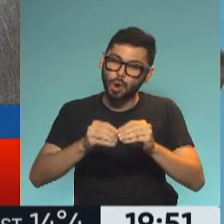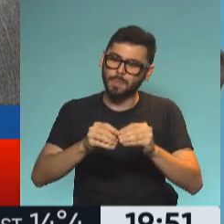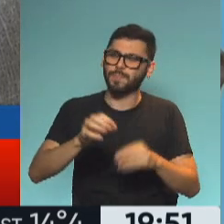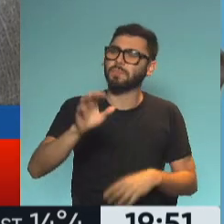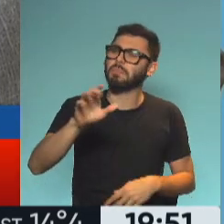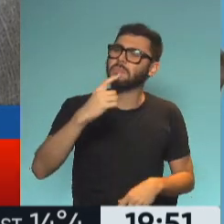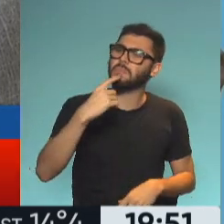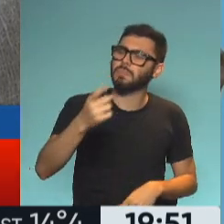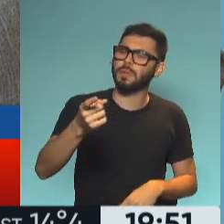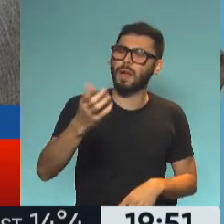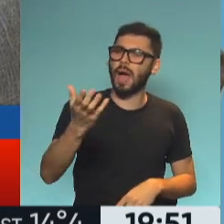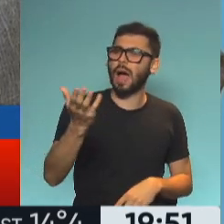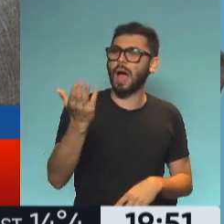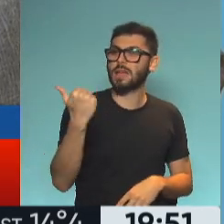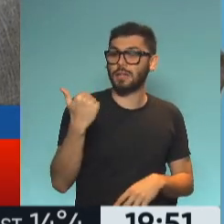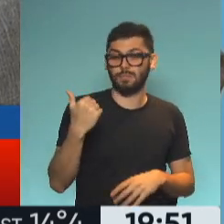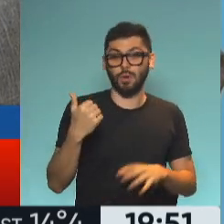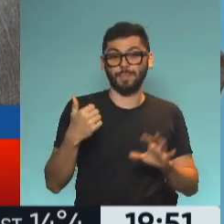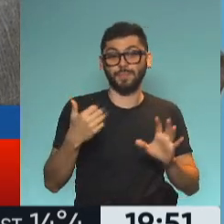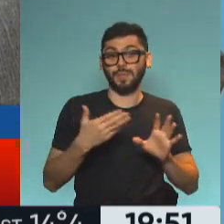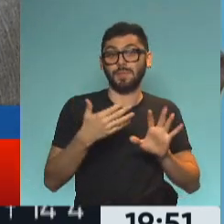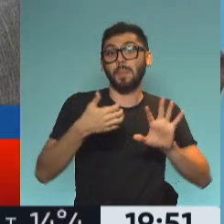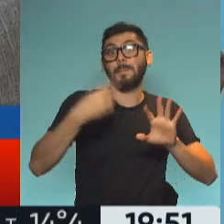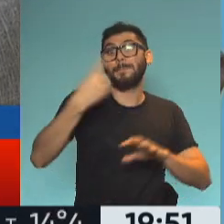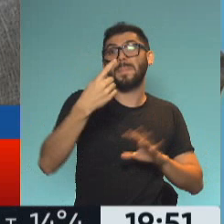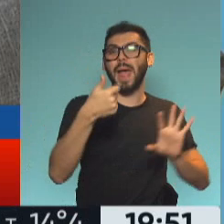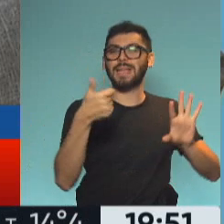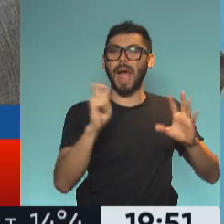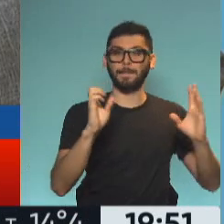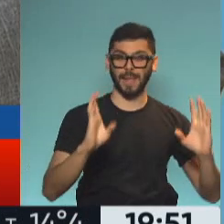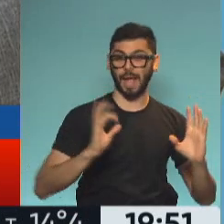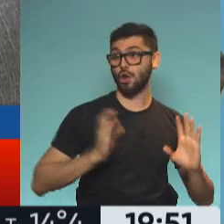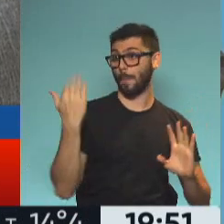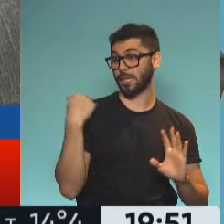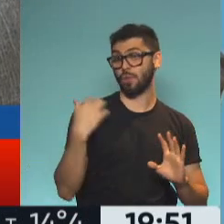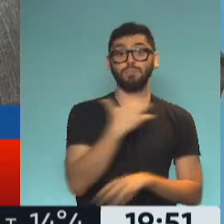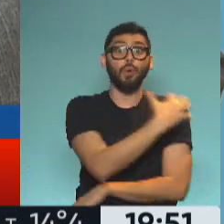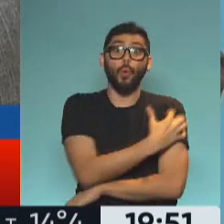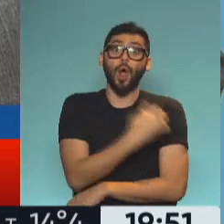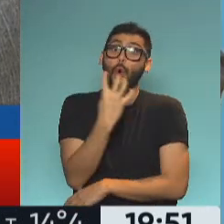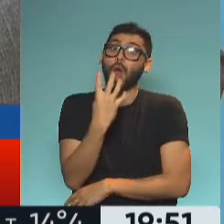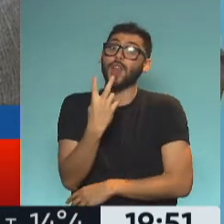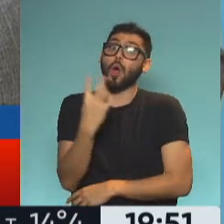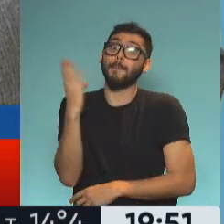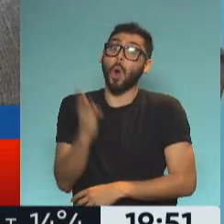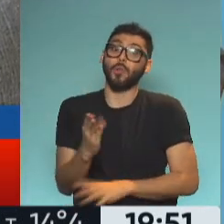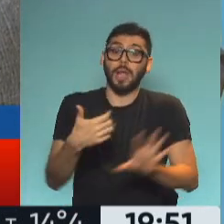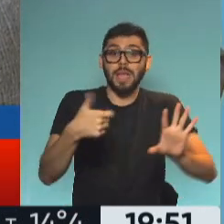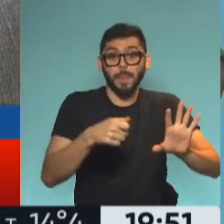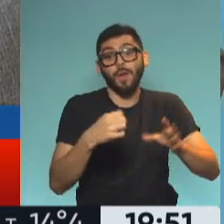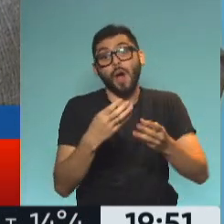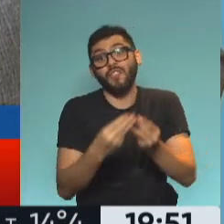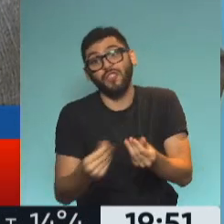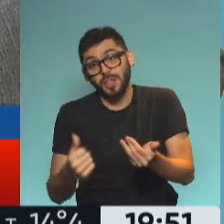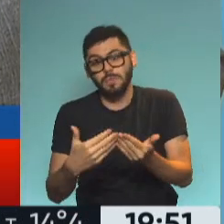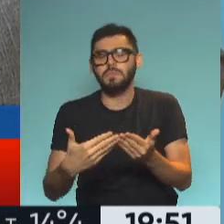mes del primer semestre. Sabemos que la pobreza quedó en 42% el año pasado, Teniendo en cuenta la inflación acumulada hasta acá,